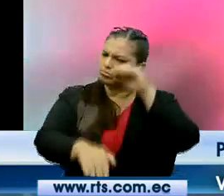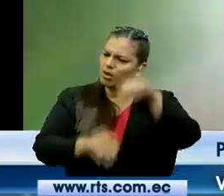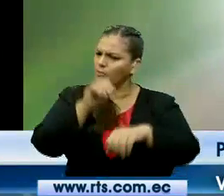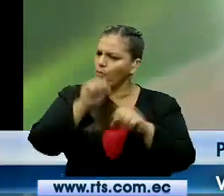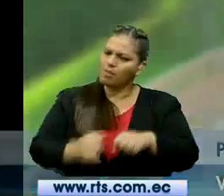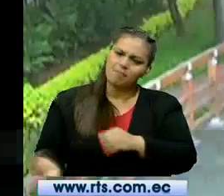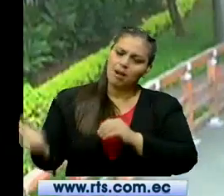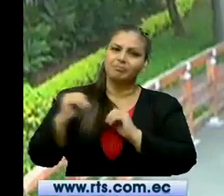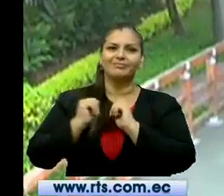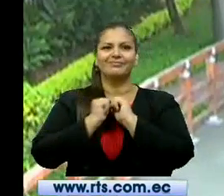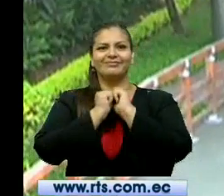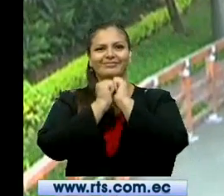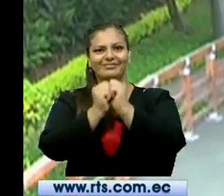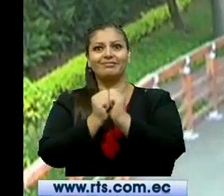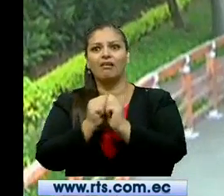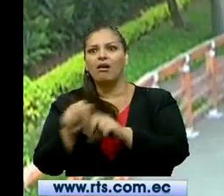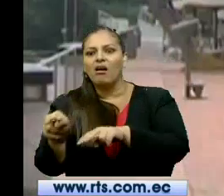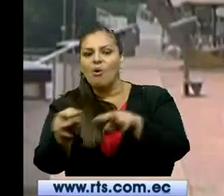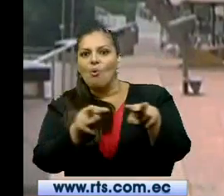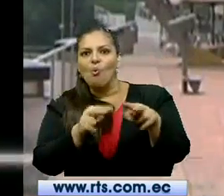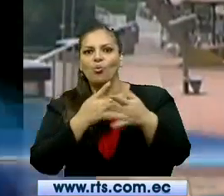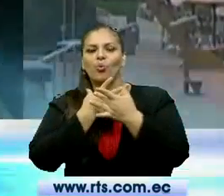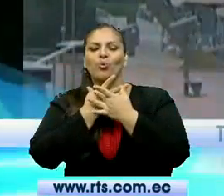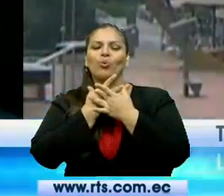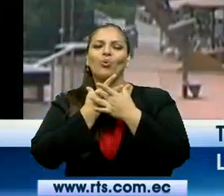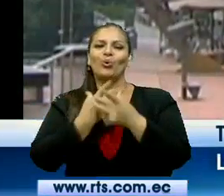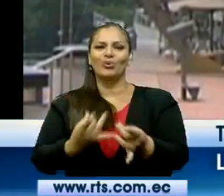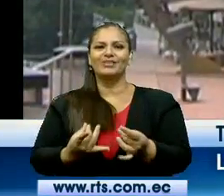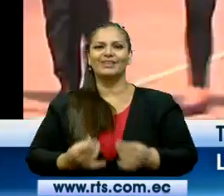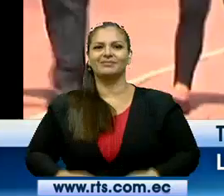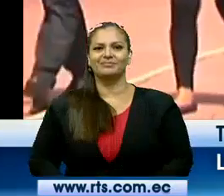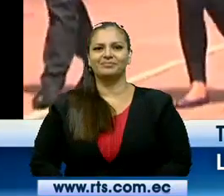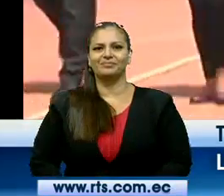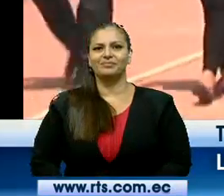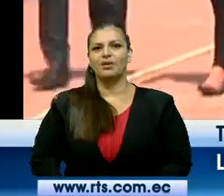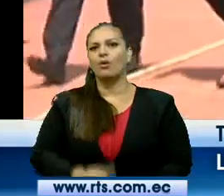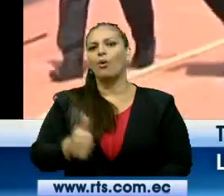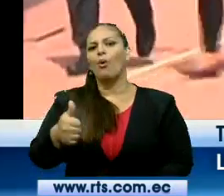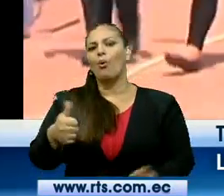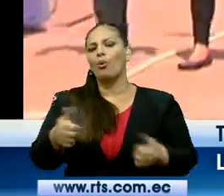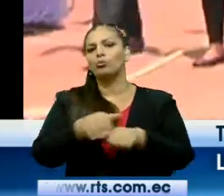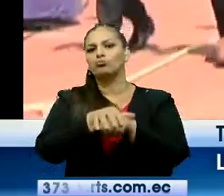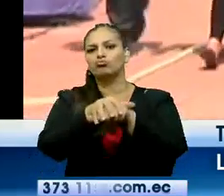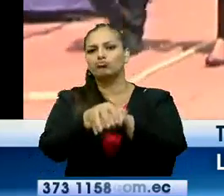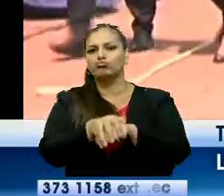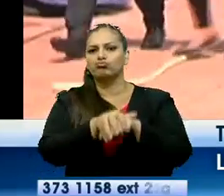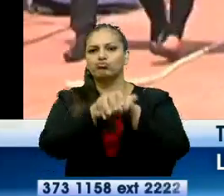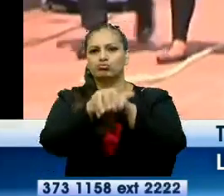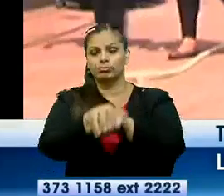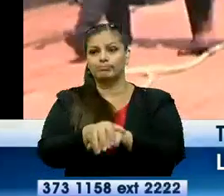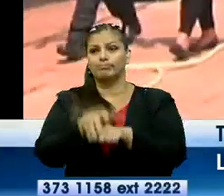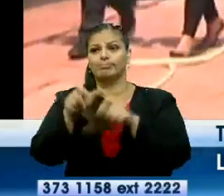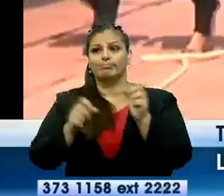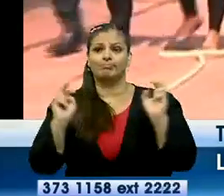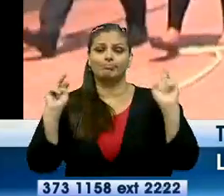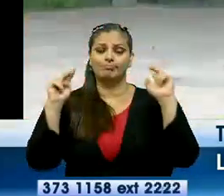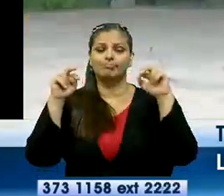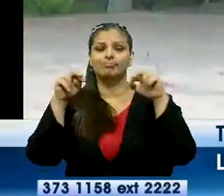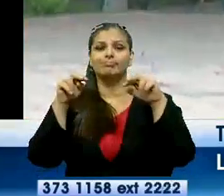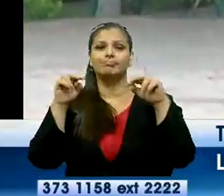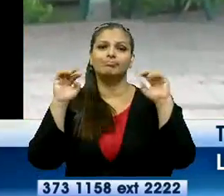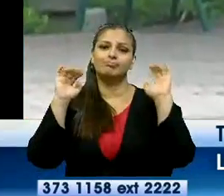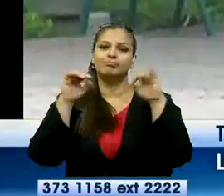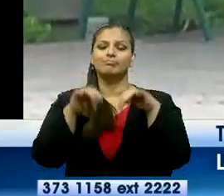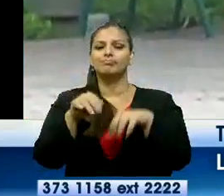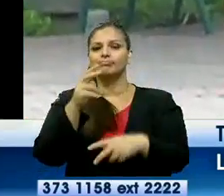mucho. El ya tradicional Malecón del Salado sigue siendo un punto turístico muy importante en la urbe.